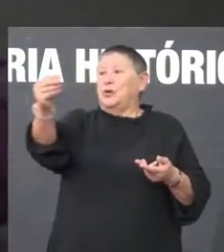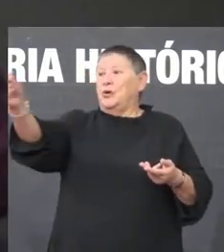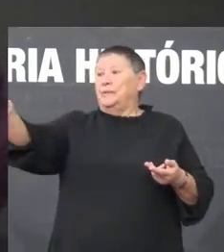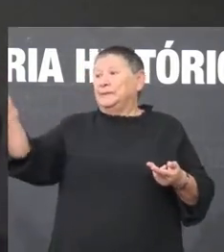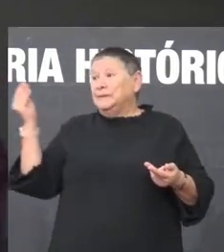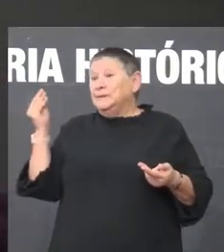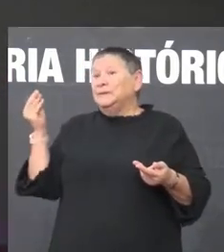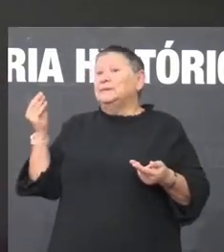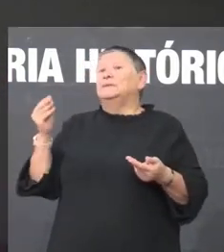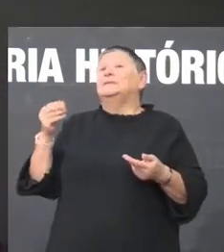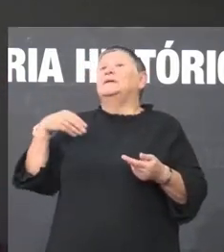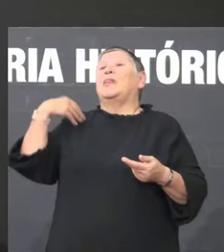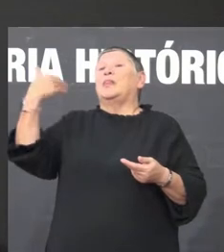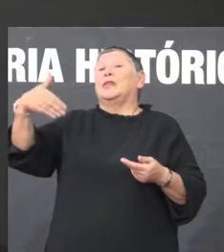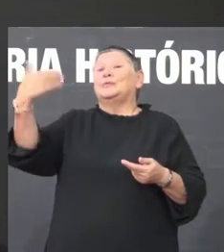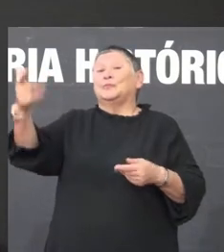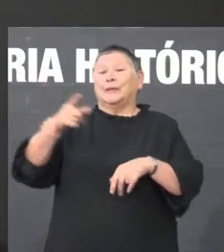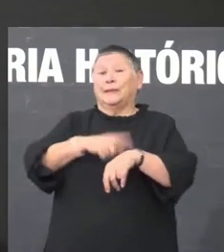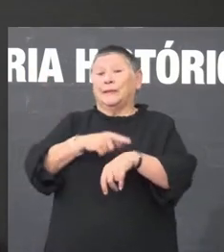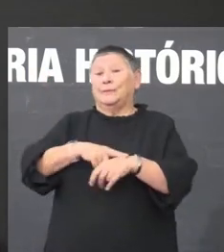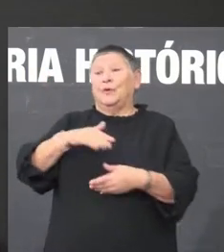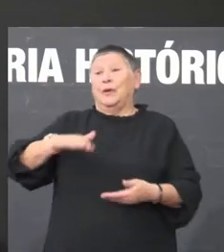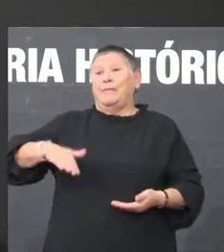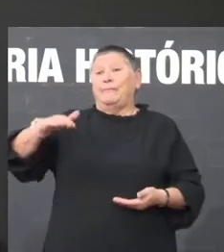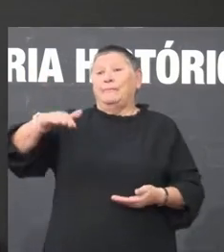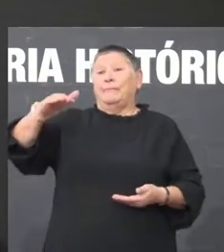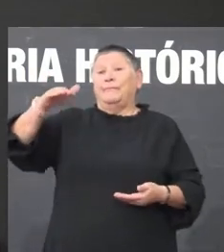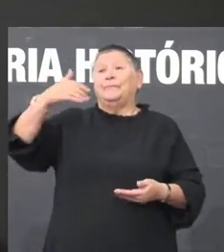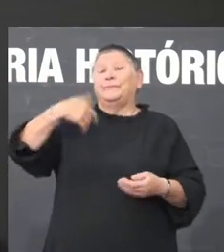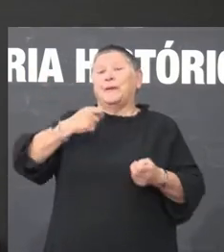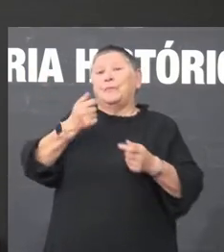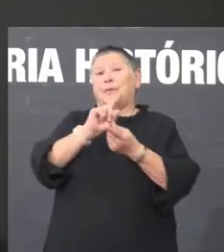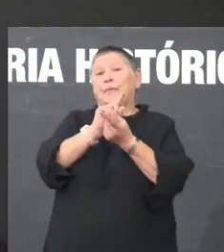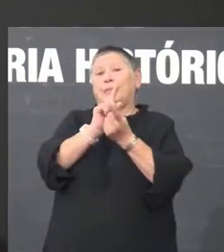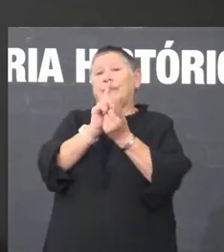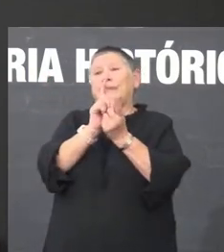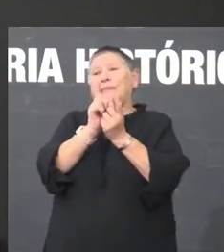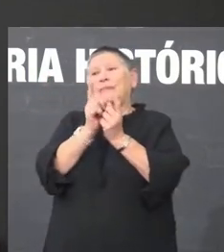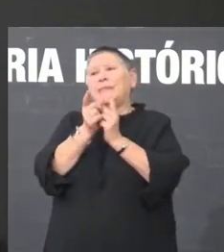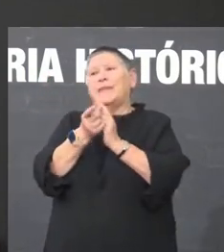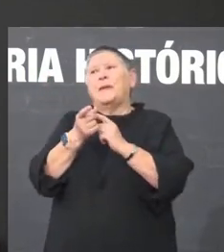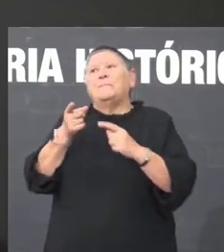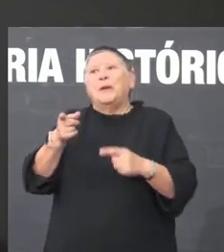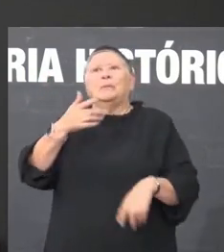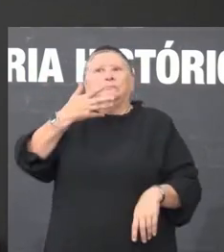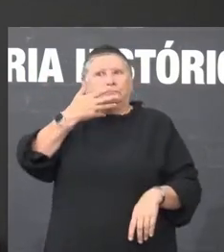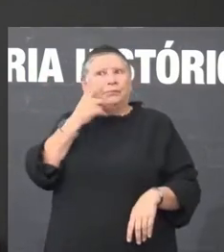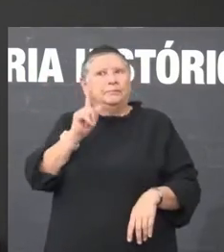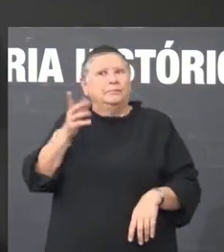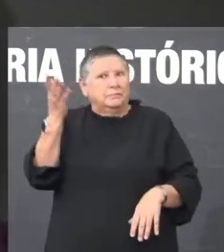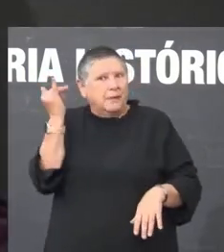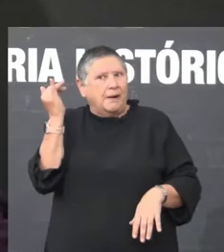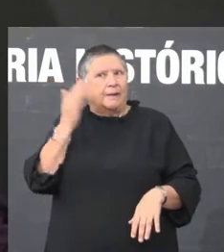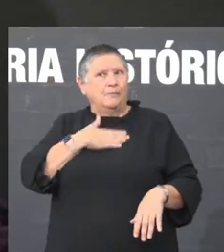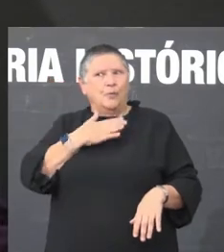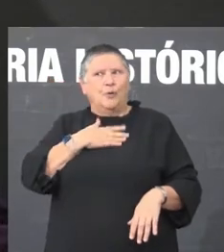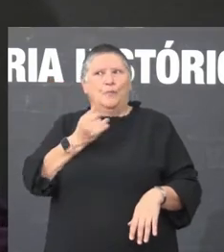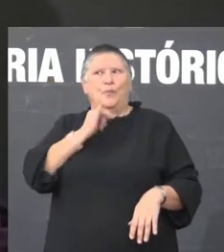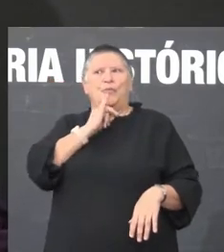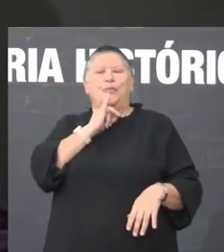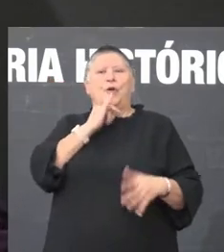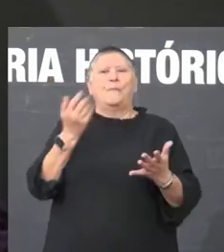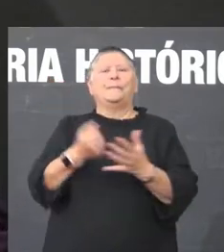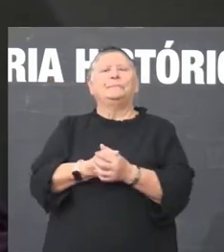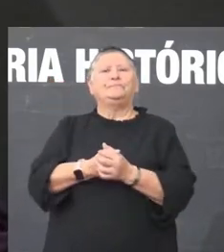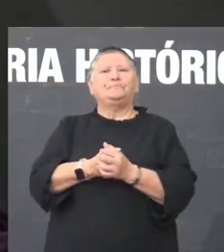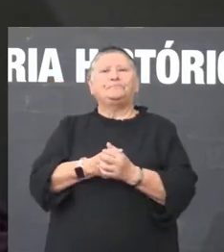luego, a medida que creciera, sería diferente, pero tenían ese desconocimiento, ¿no? Y me ha recordado mucho